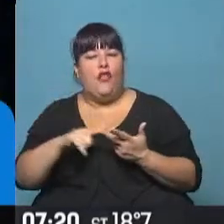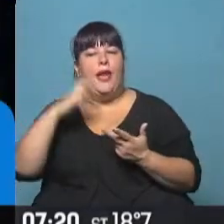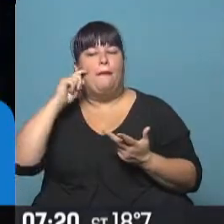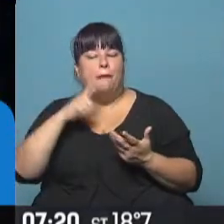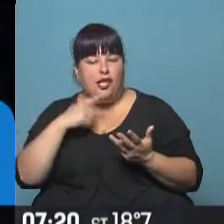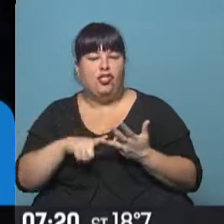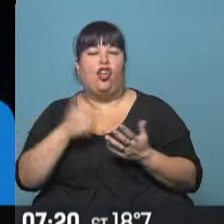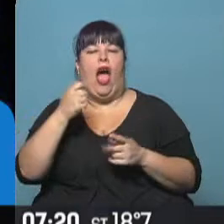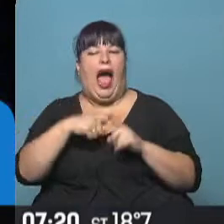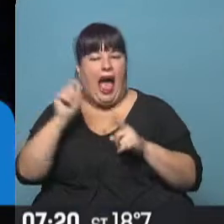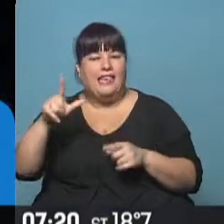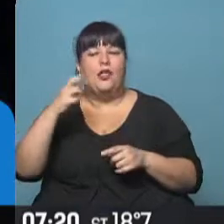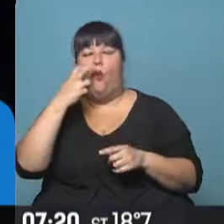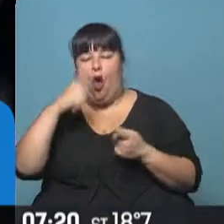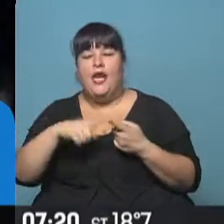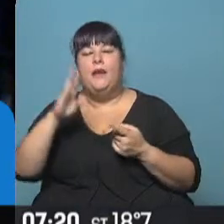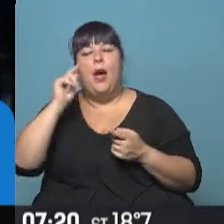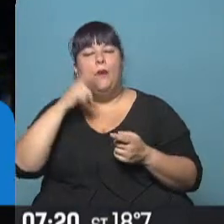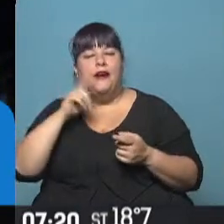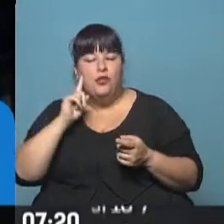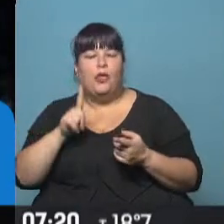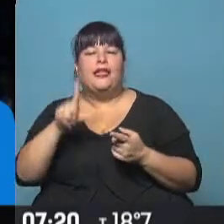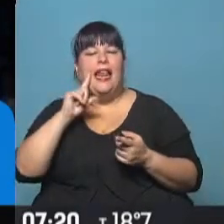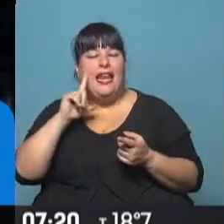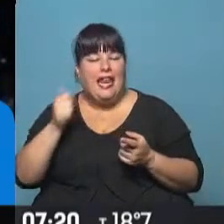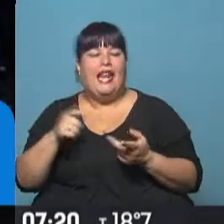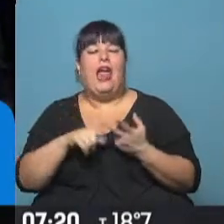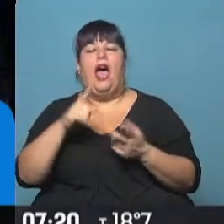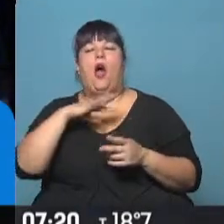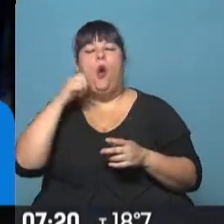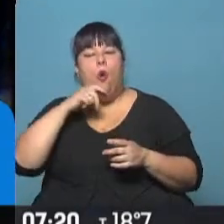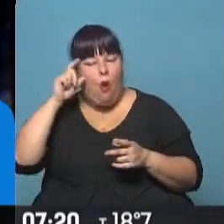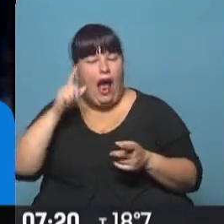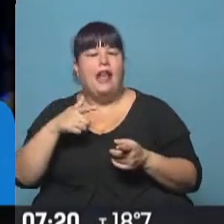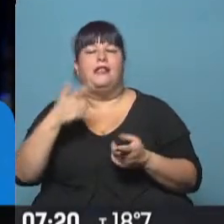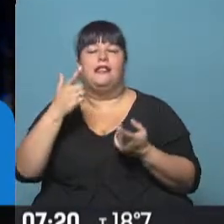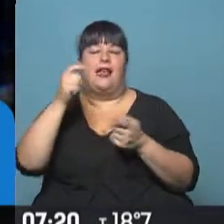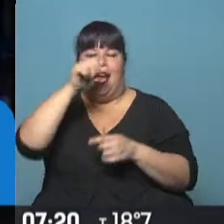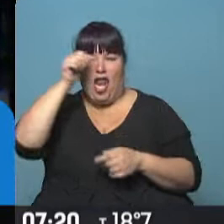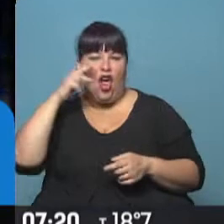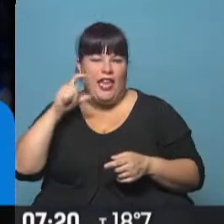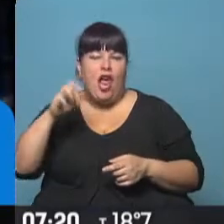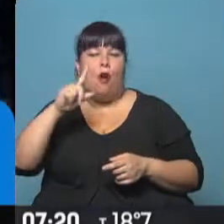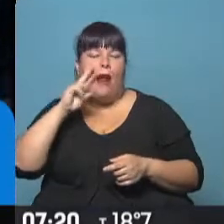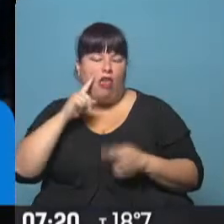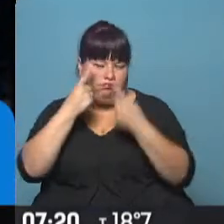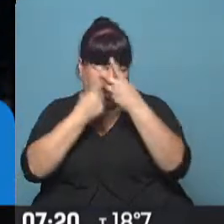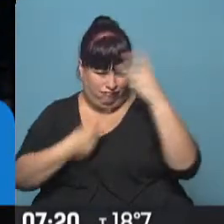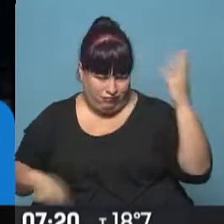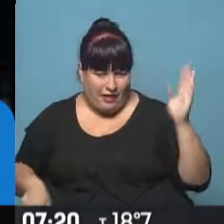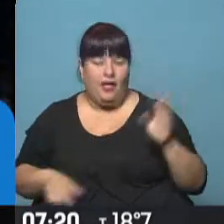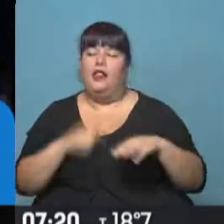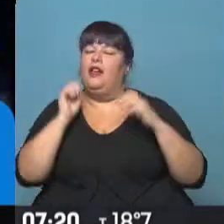Pintos, Axel, Miss Bolivia, Bersuit, Lila Downs, Juanse, León Gieco, Teresa Parodi, y siguen las firmas.